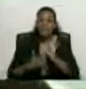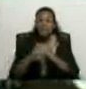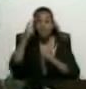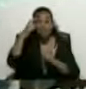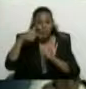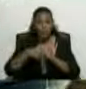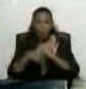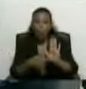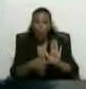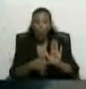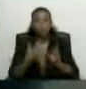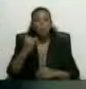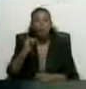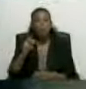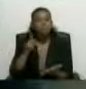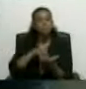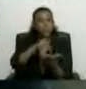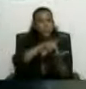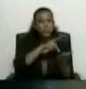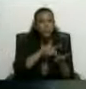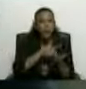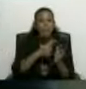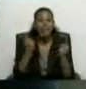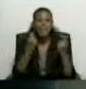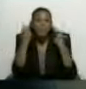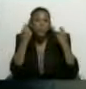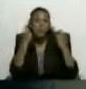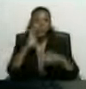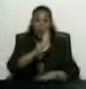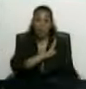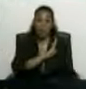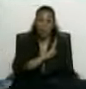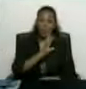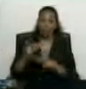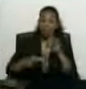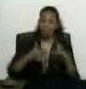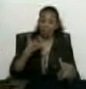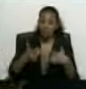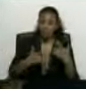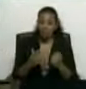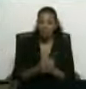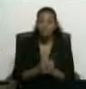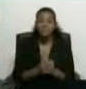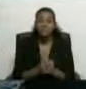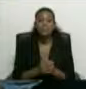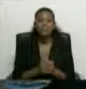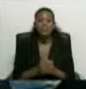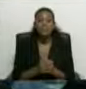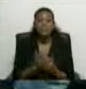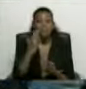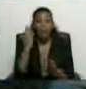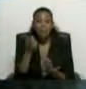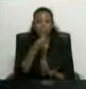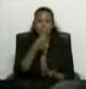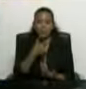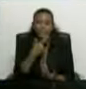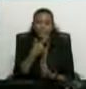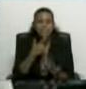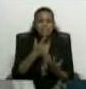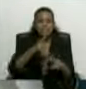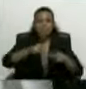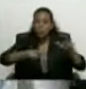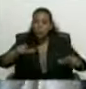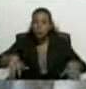hoy también, bueno, participaron en esta gran actividad, en esta gran feria. Las bellezas